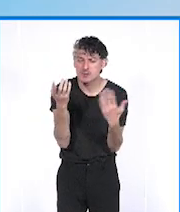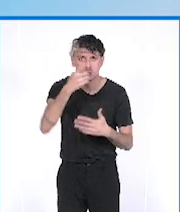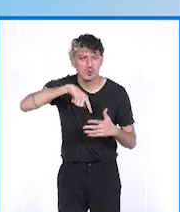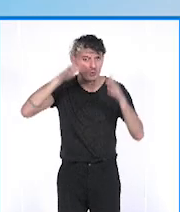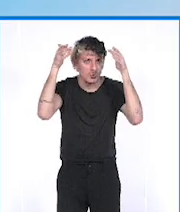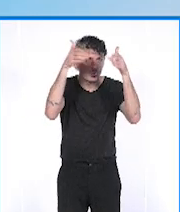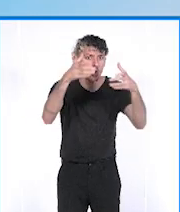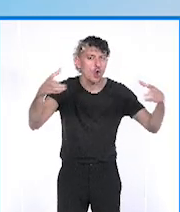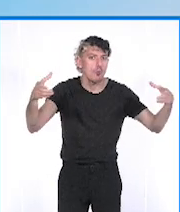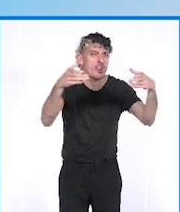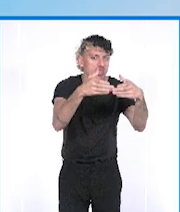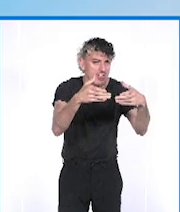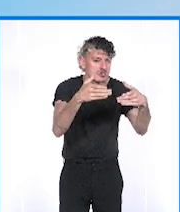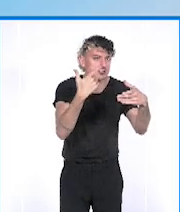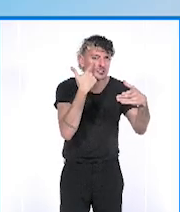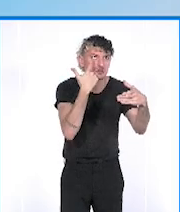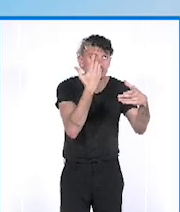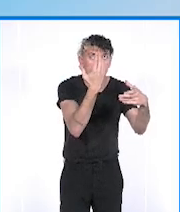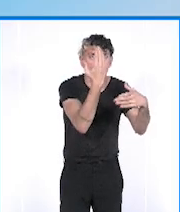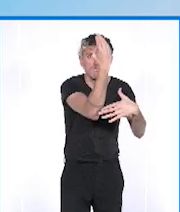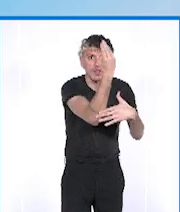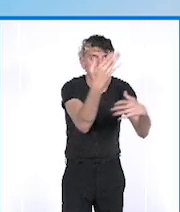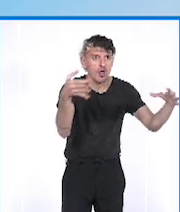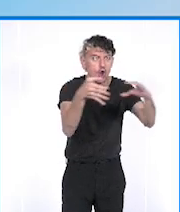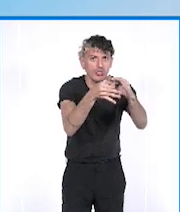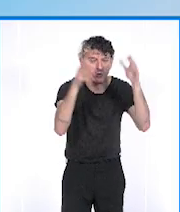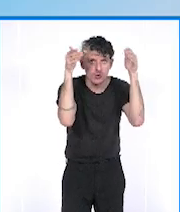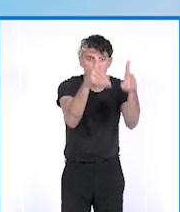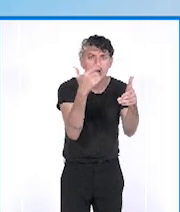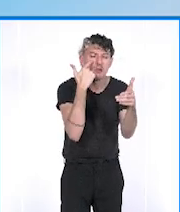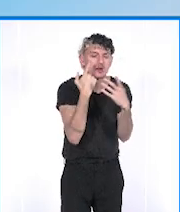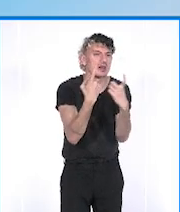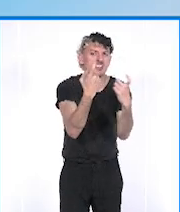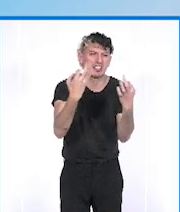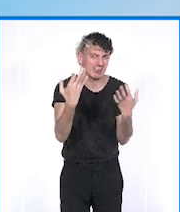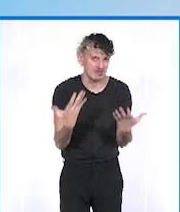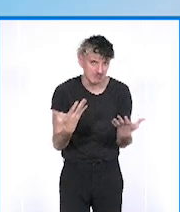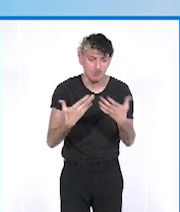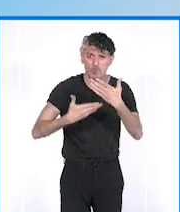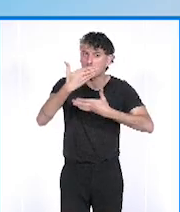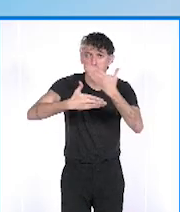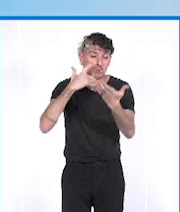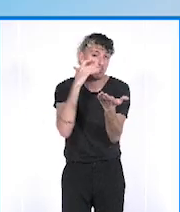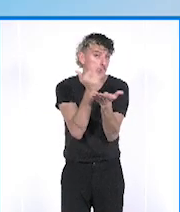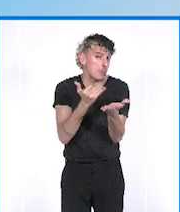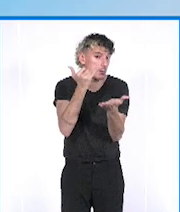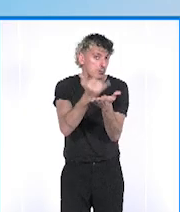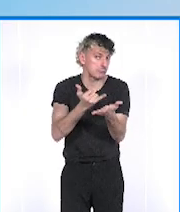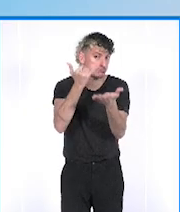esas comunidades diferentes y trabajar con los conectores para ver eh qué era necesario al final es un proceso de de experimentación y estábamos